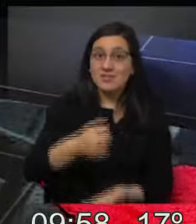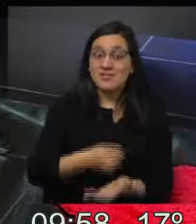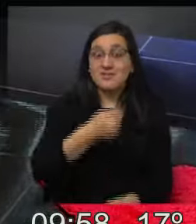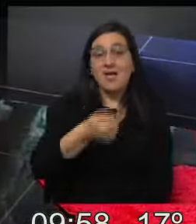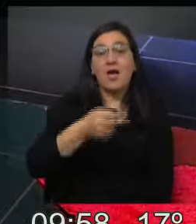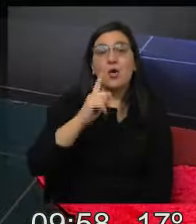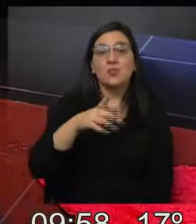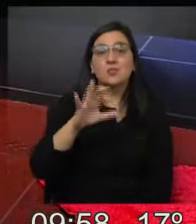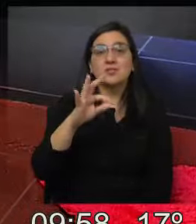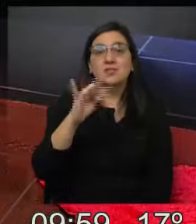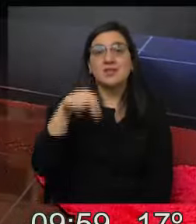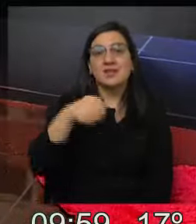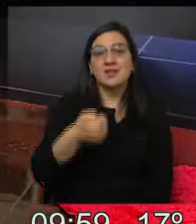estás, Agustina.